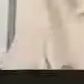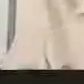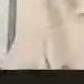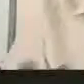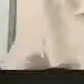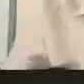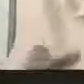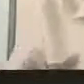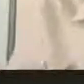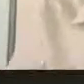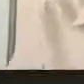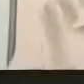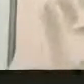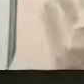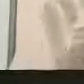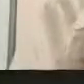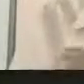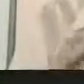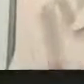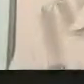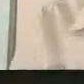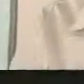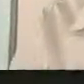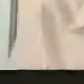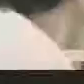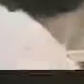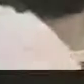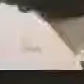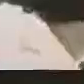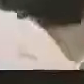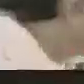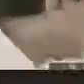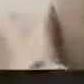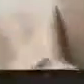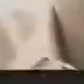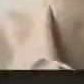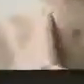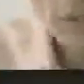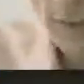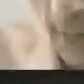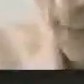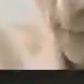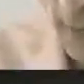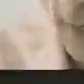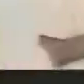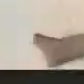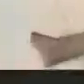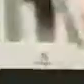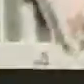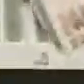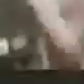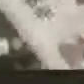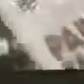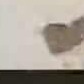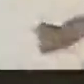un casadito con chuletica, un picadillito y ensaladita. ¿Como siempre? Sí, pero extra grande, ¿ah? Mucho